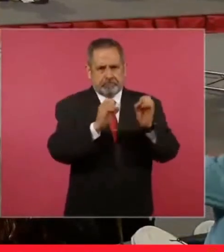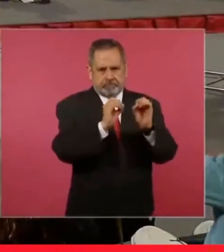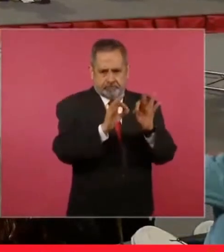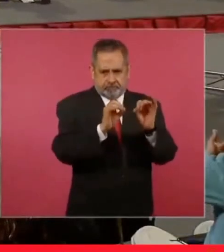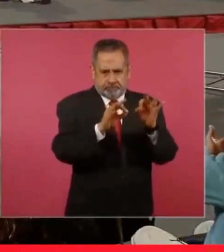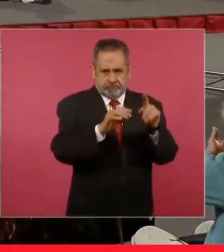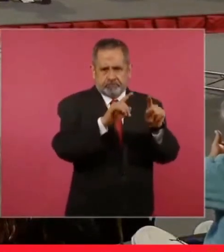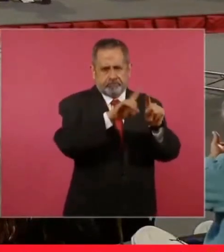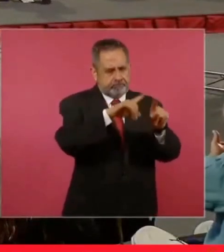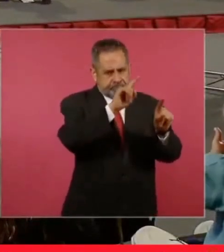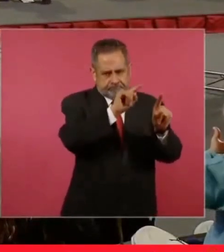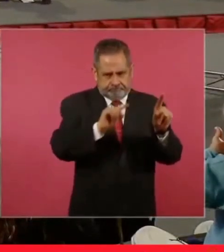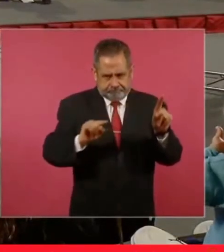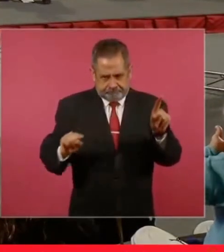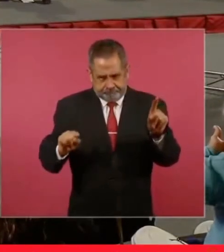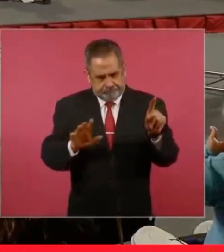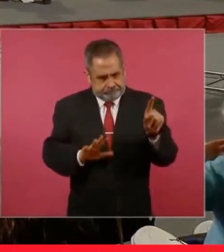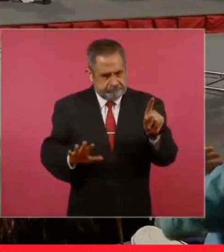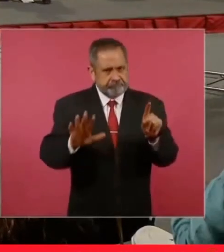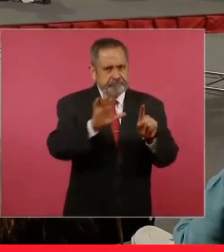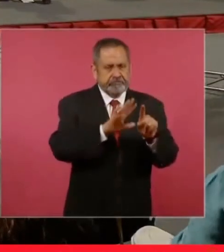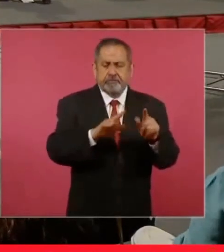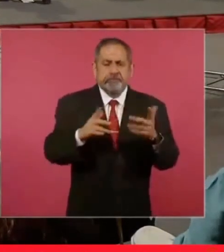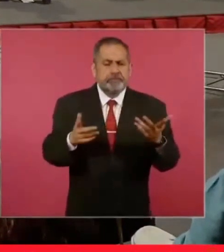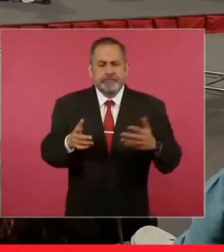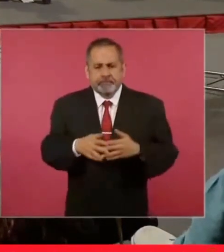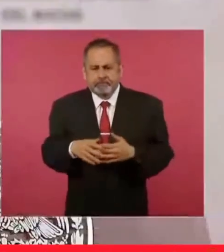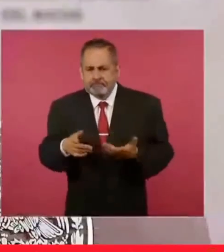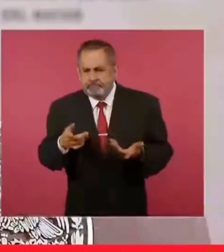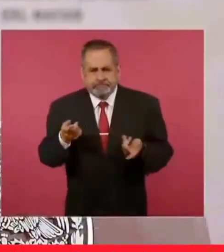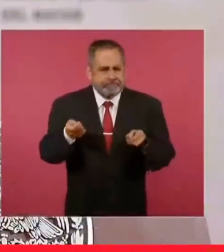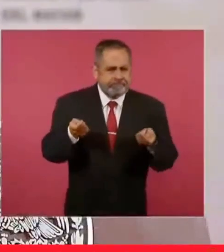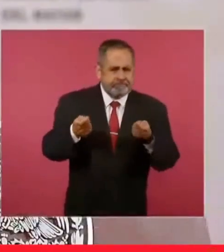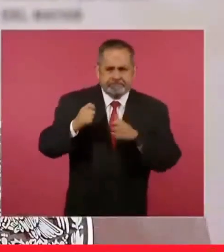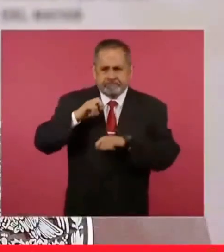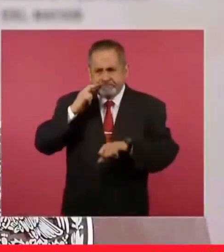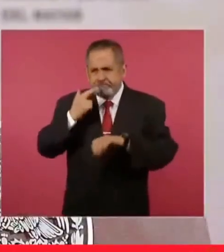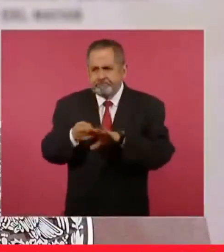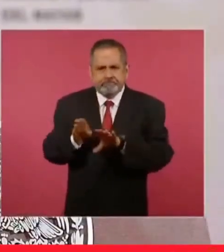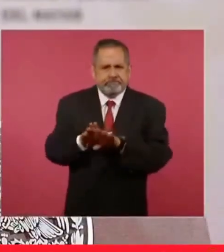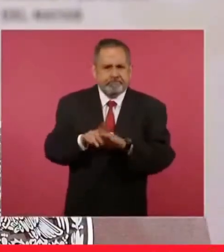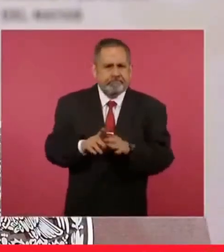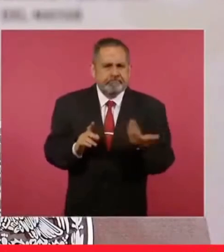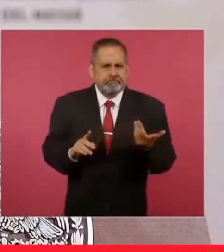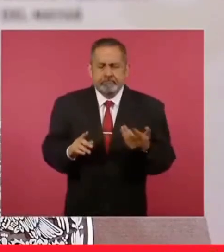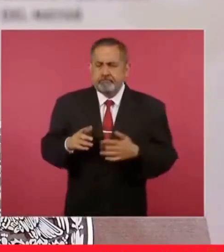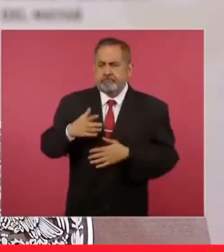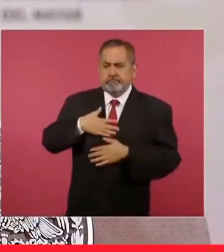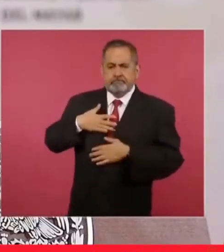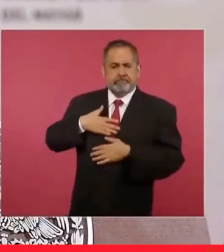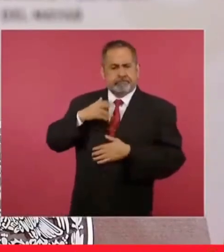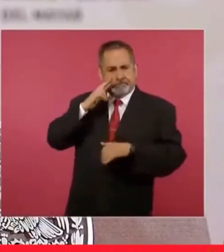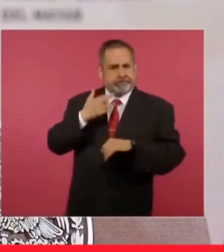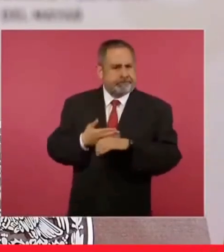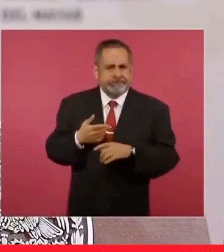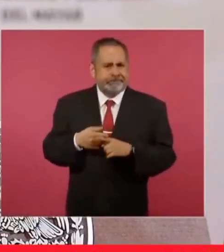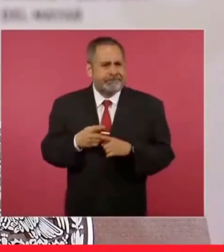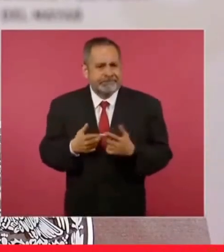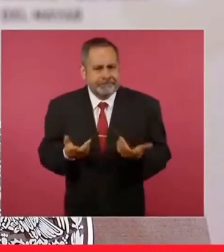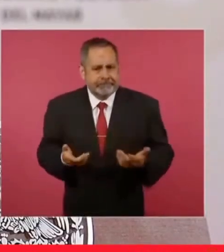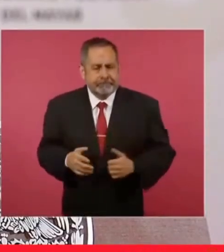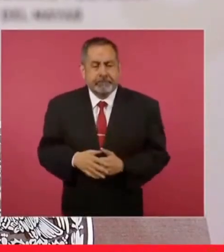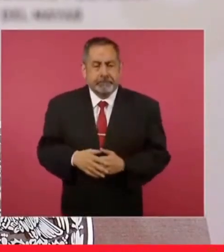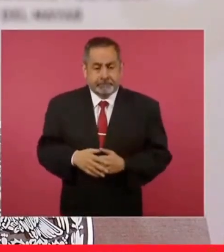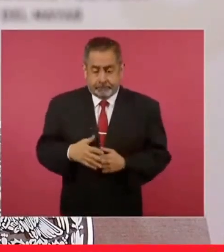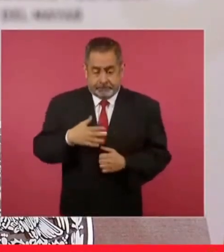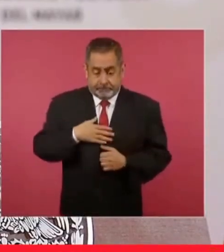o mejor dicho, de nuestro país, que llevamos la carga de diferentes funciones. Cuando